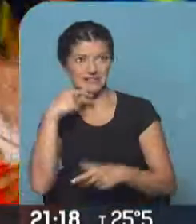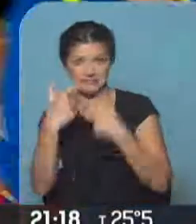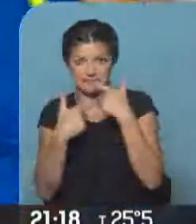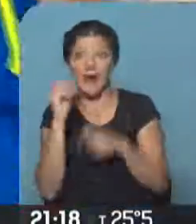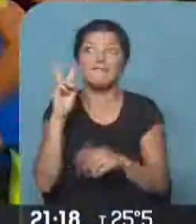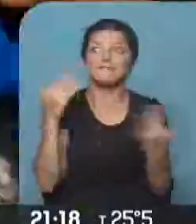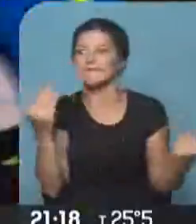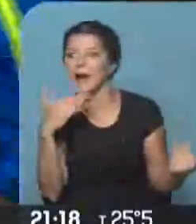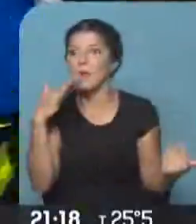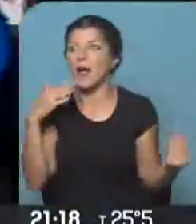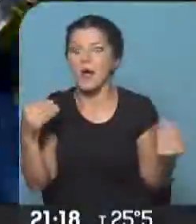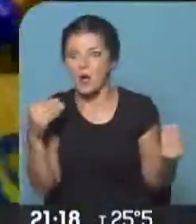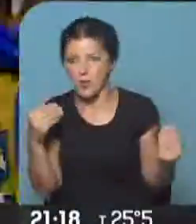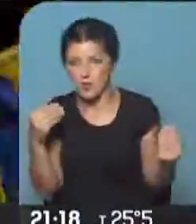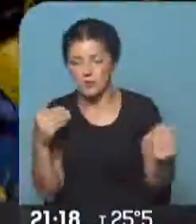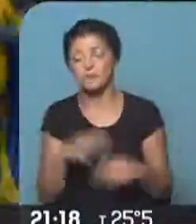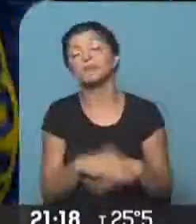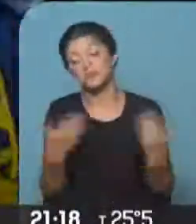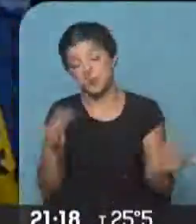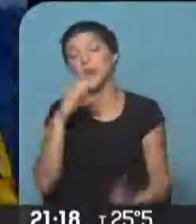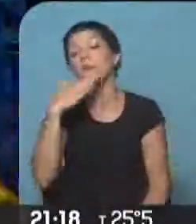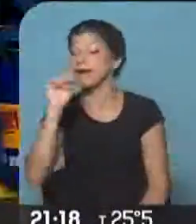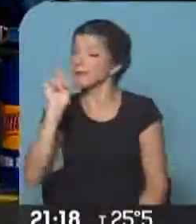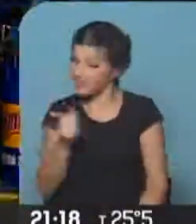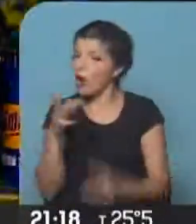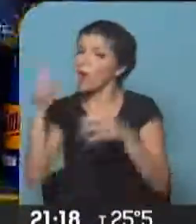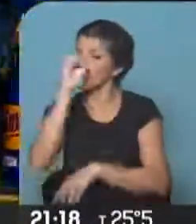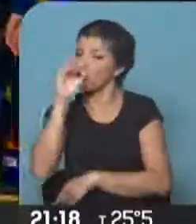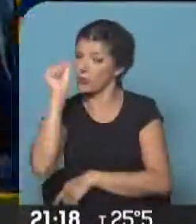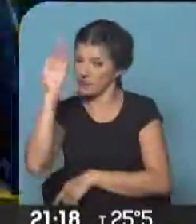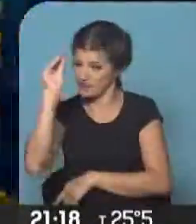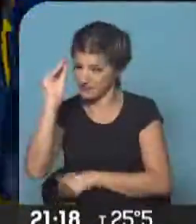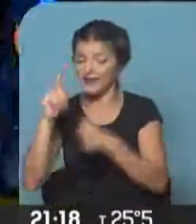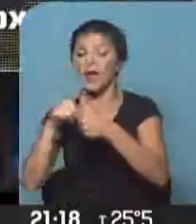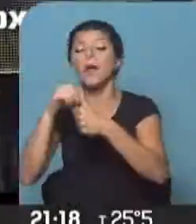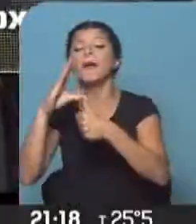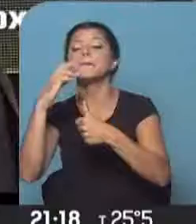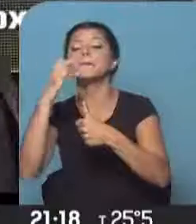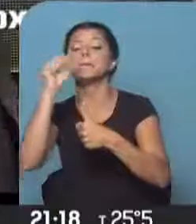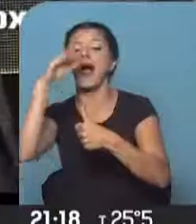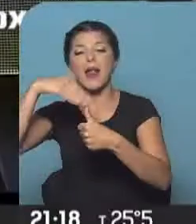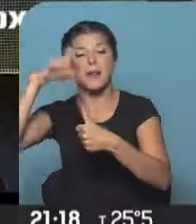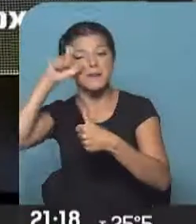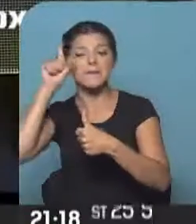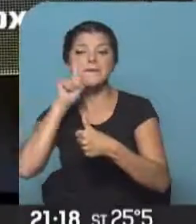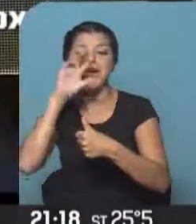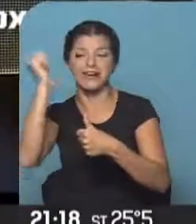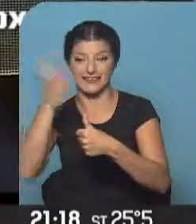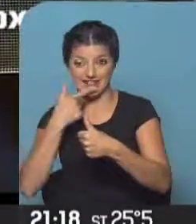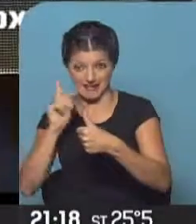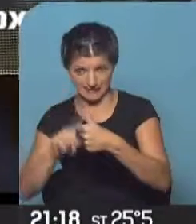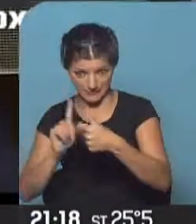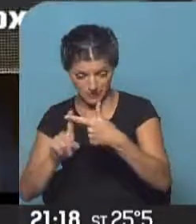le tocaba a Boca. Boca también tiene un brasilero. Tiene a Palmeiras, equipo fuerte de San